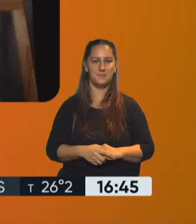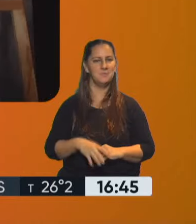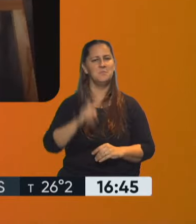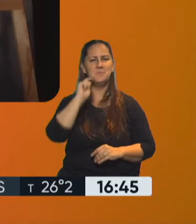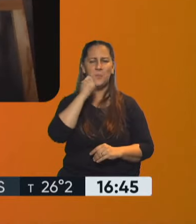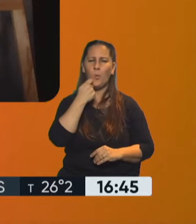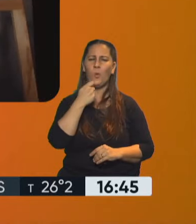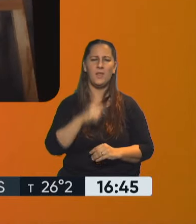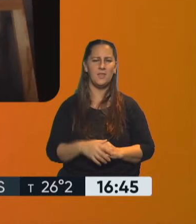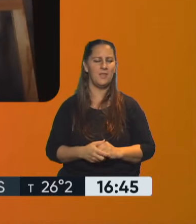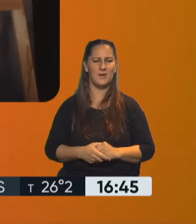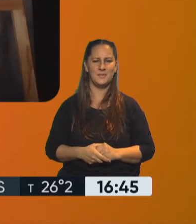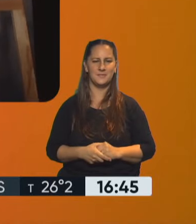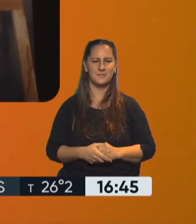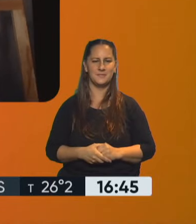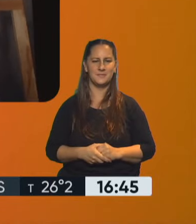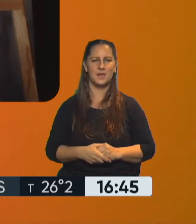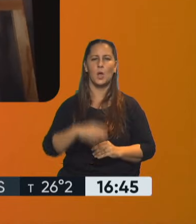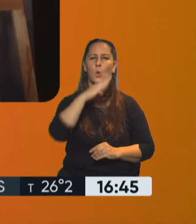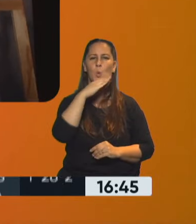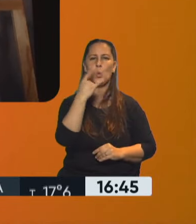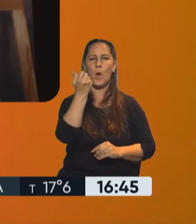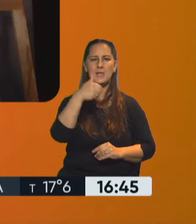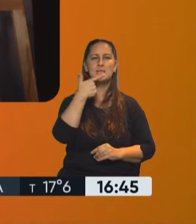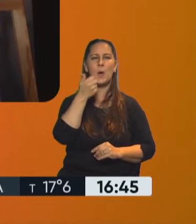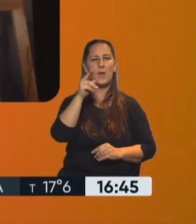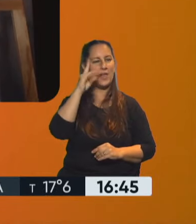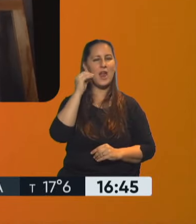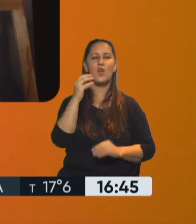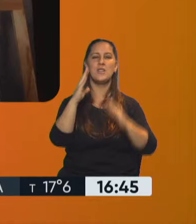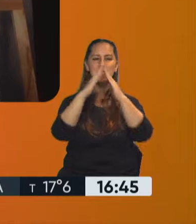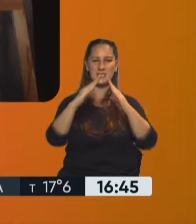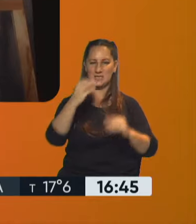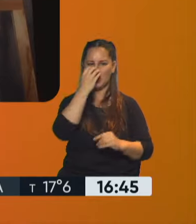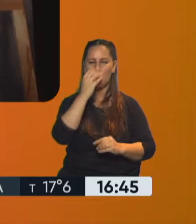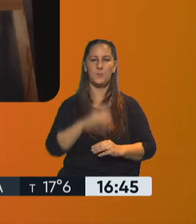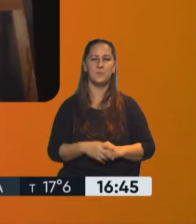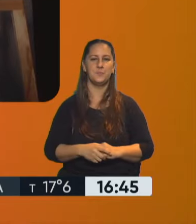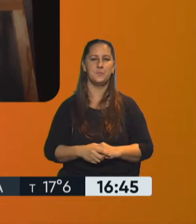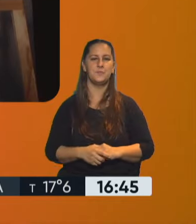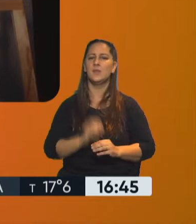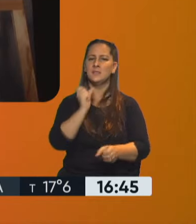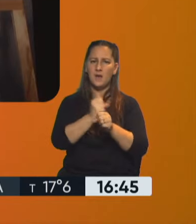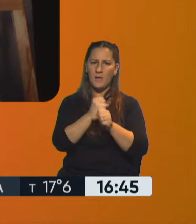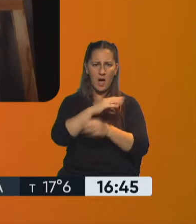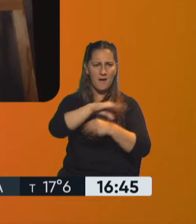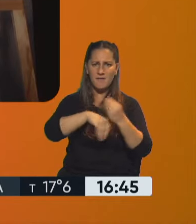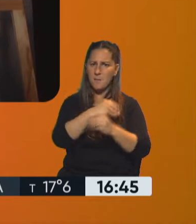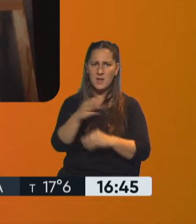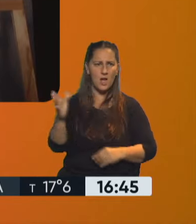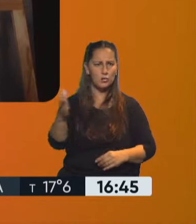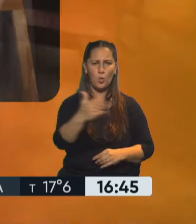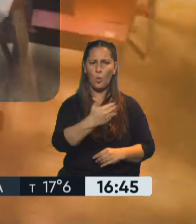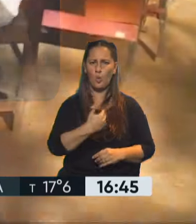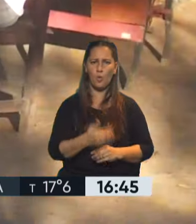lindas a Juan Saavedra con el Circo du Soleil. Exactamente. Bueno, y trabaja toda la familia. Sí,